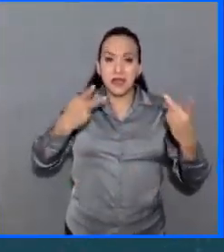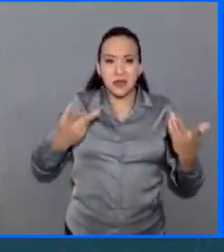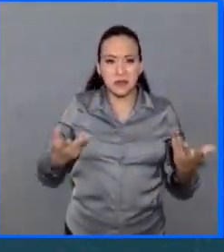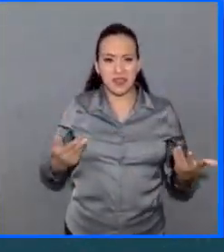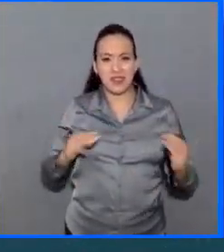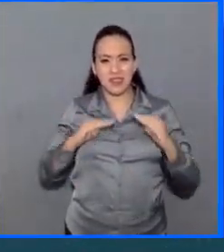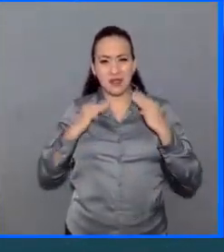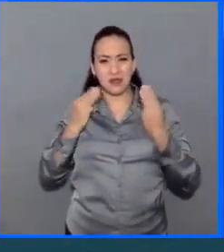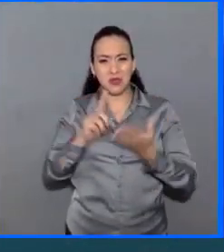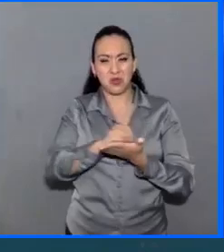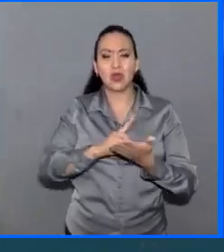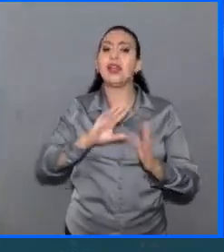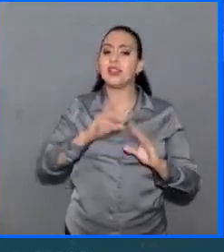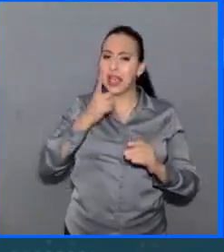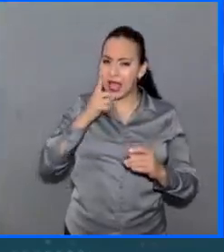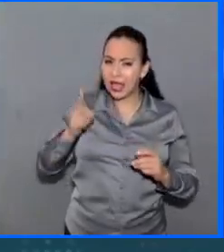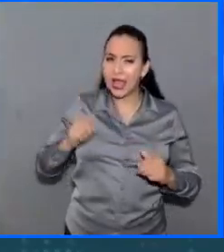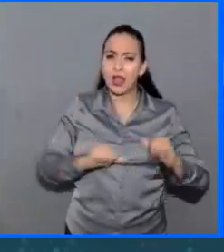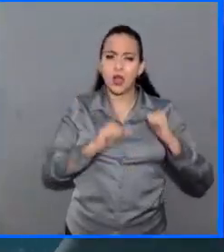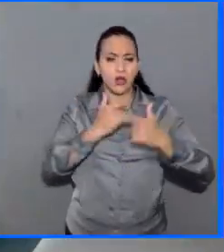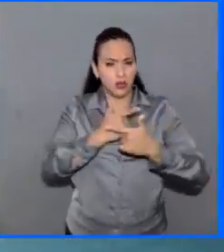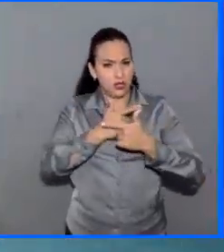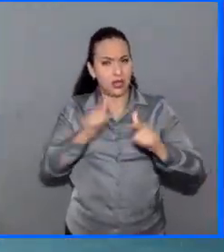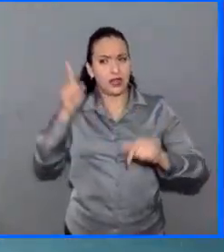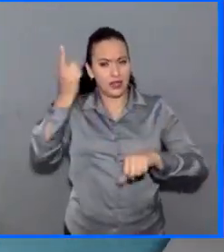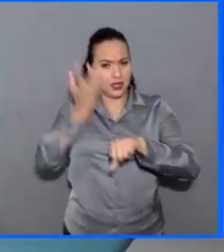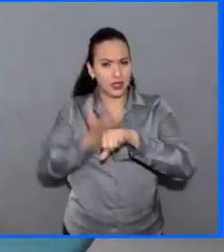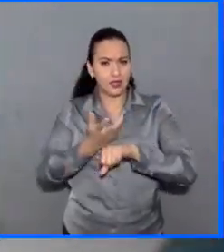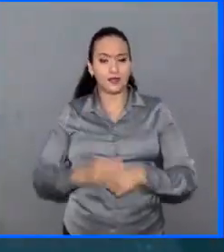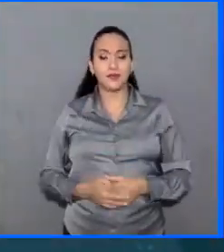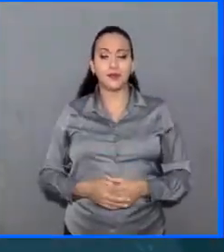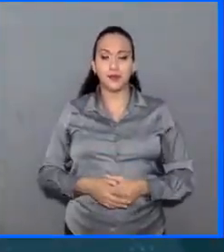fue absuelto por las autoridades de Estados Unidos.